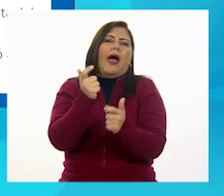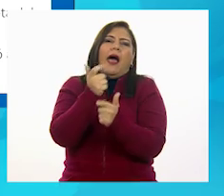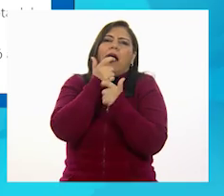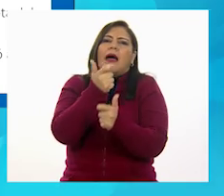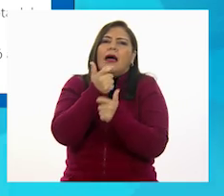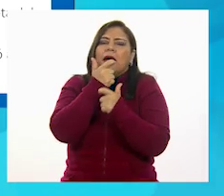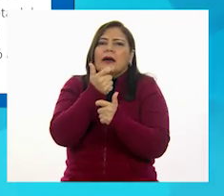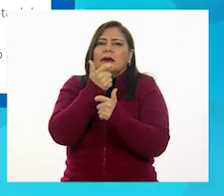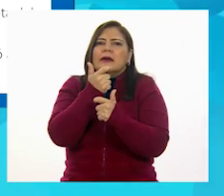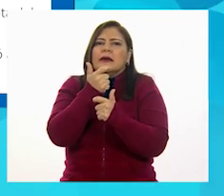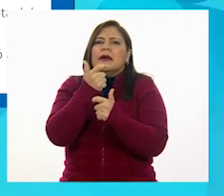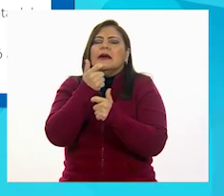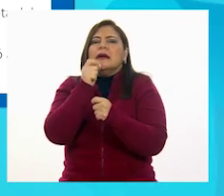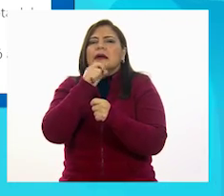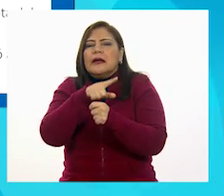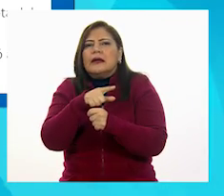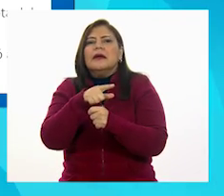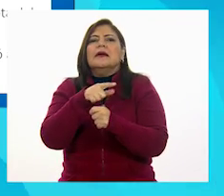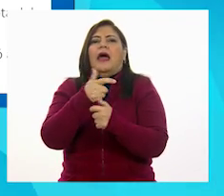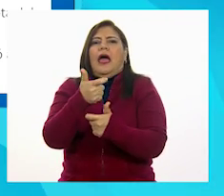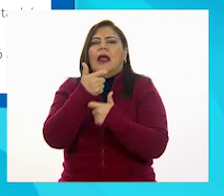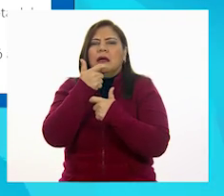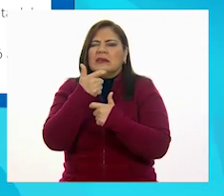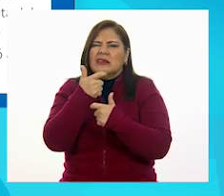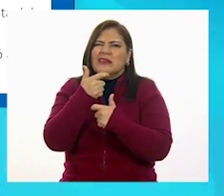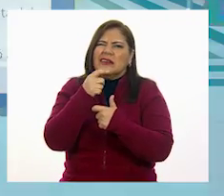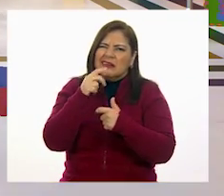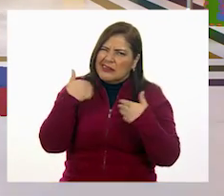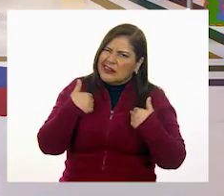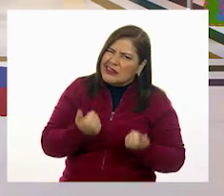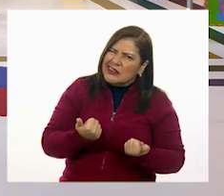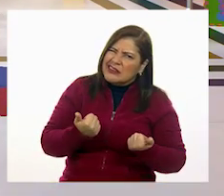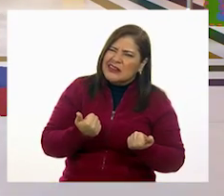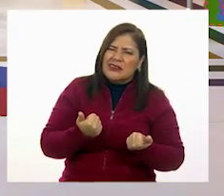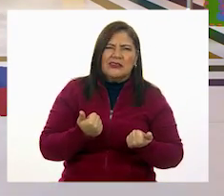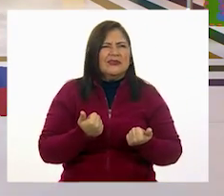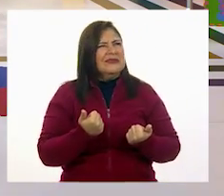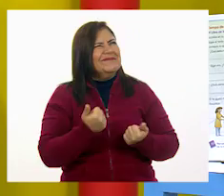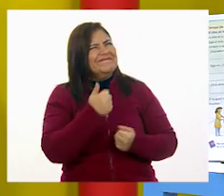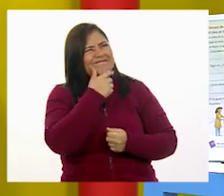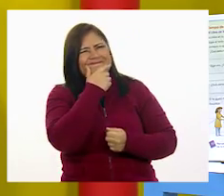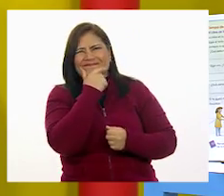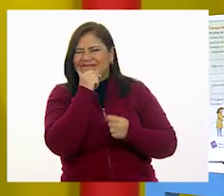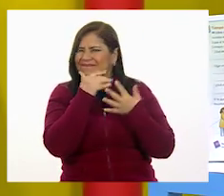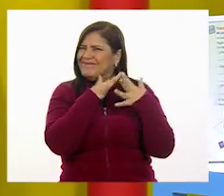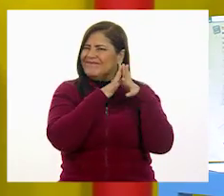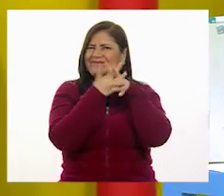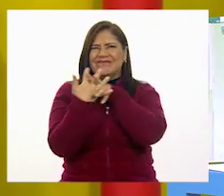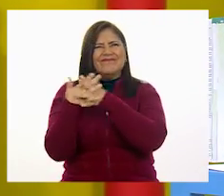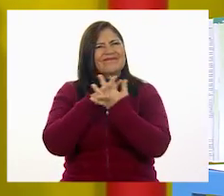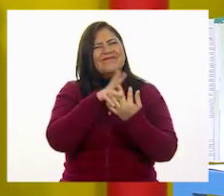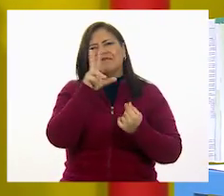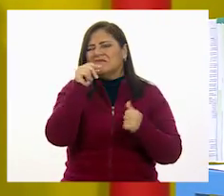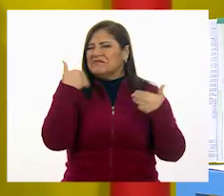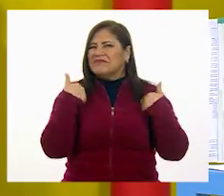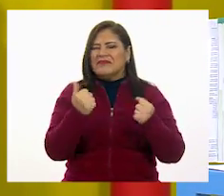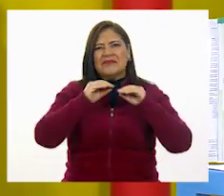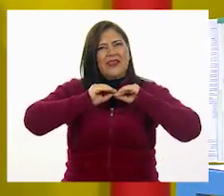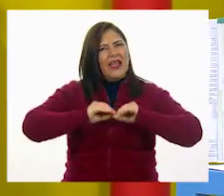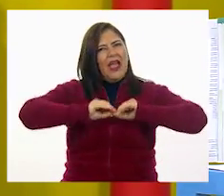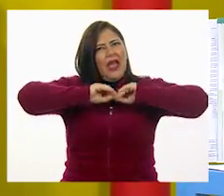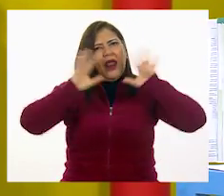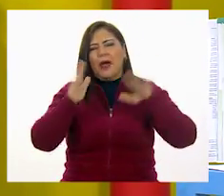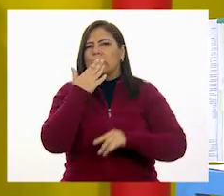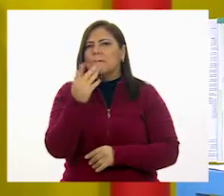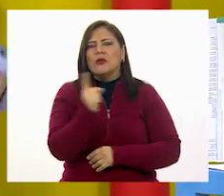y se reía. ¿Entendiste, Alexia? ¡Ay, para nada, profe Ramiro! No entendí